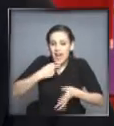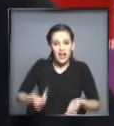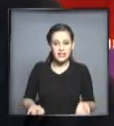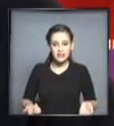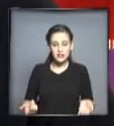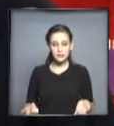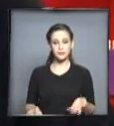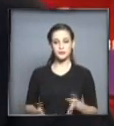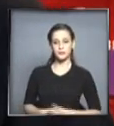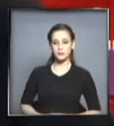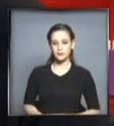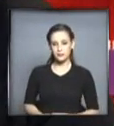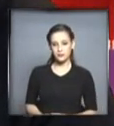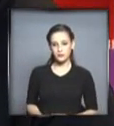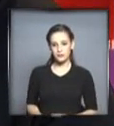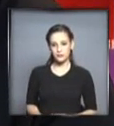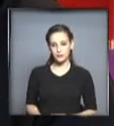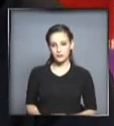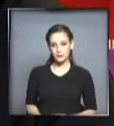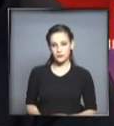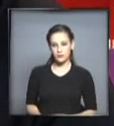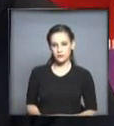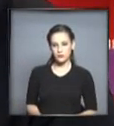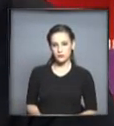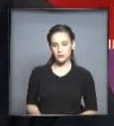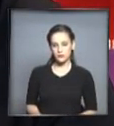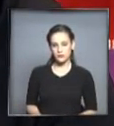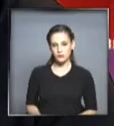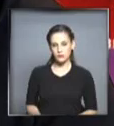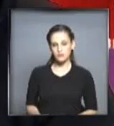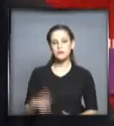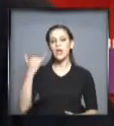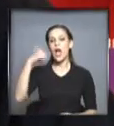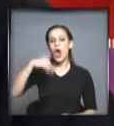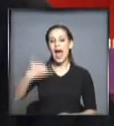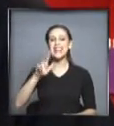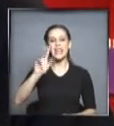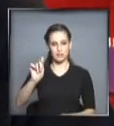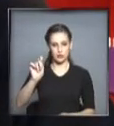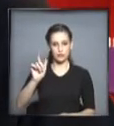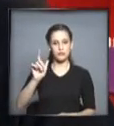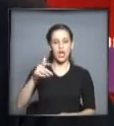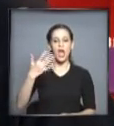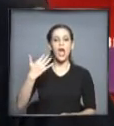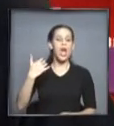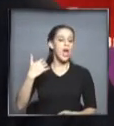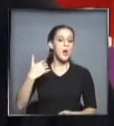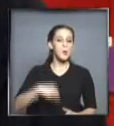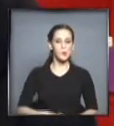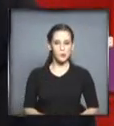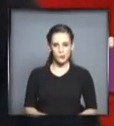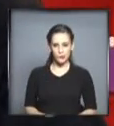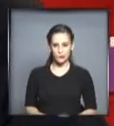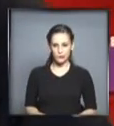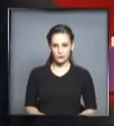liberalismo es esta. Es decir, ahora las cosas salen, ahora salen 3 pesos y quizás a uno le falta